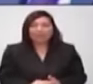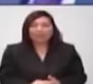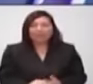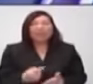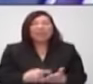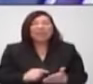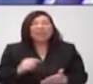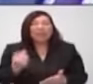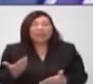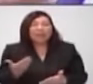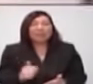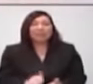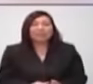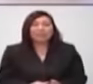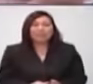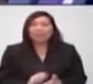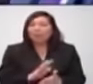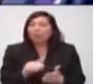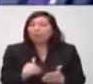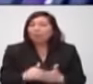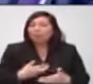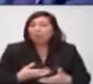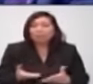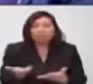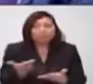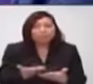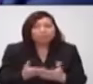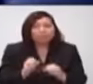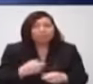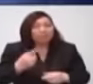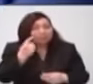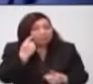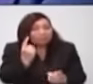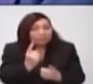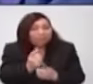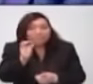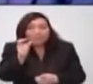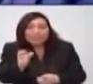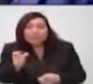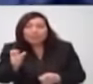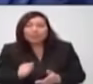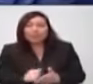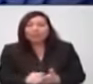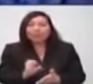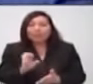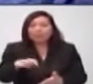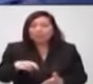¿Qué había en todo ese proceso de concesión si había conocimiento de los funcionarios de